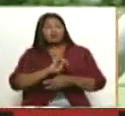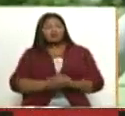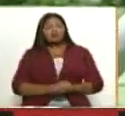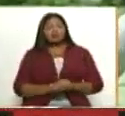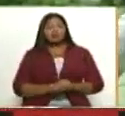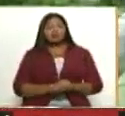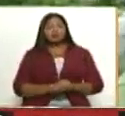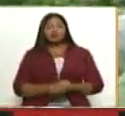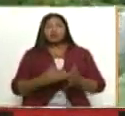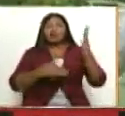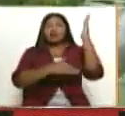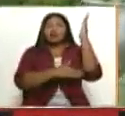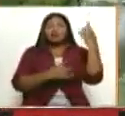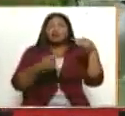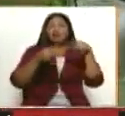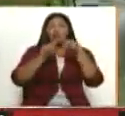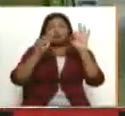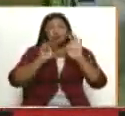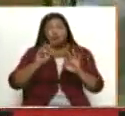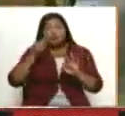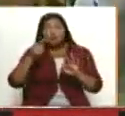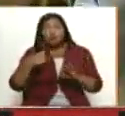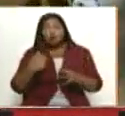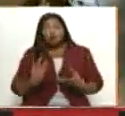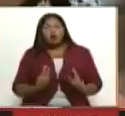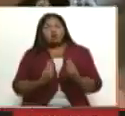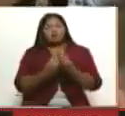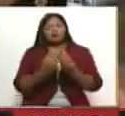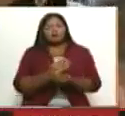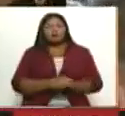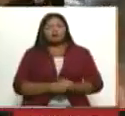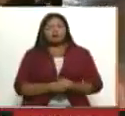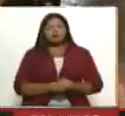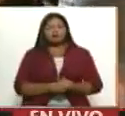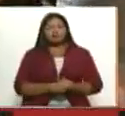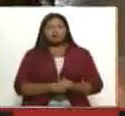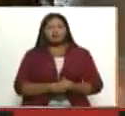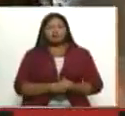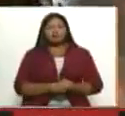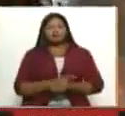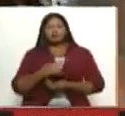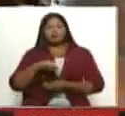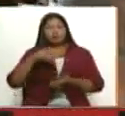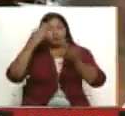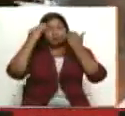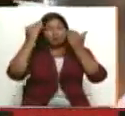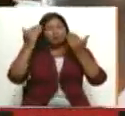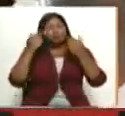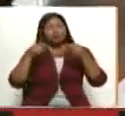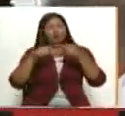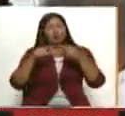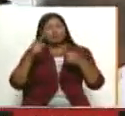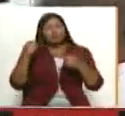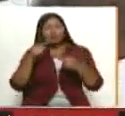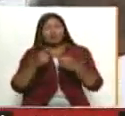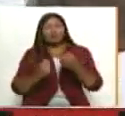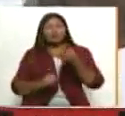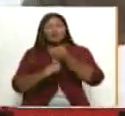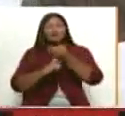a la prensa y a todos los que hoy nos acompañan, un saludo que tiene esta